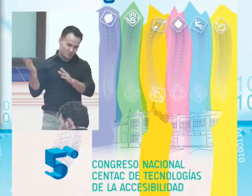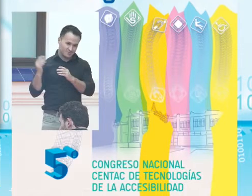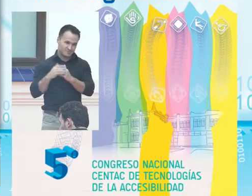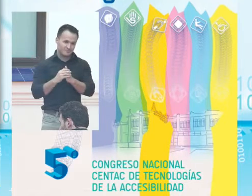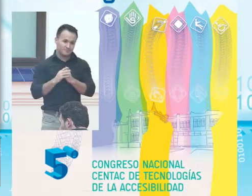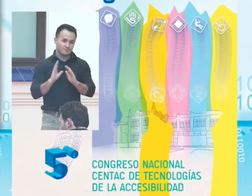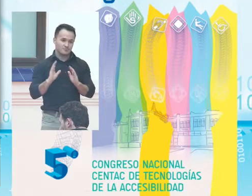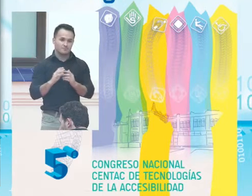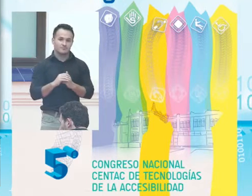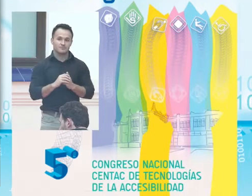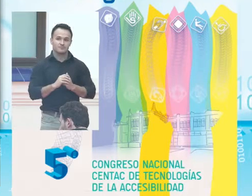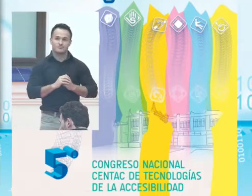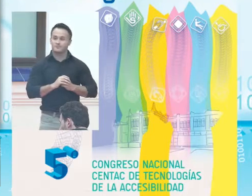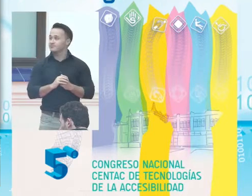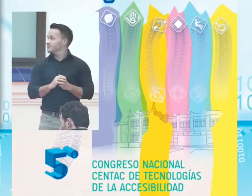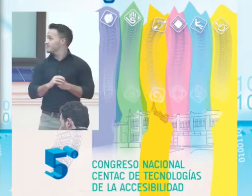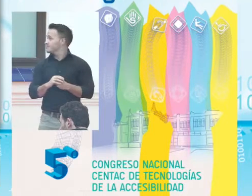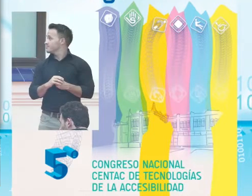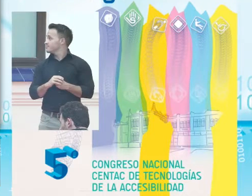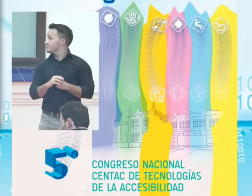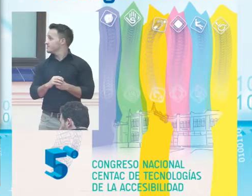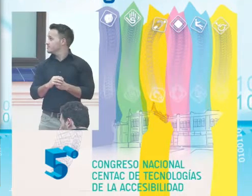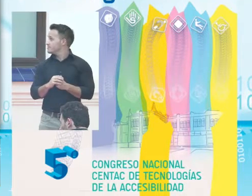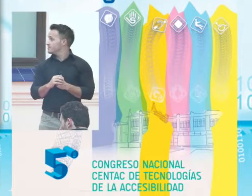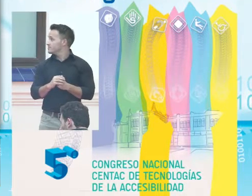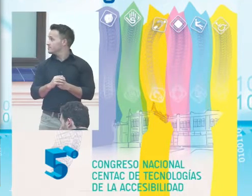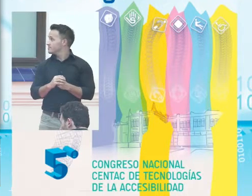pero no todos pueden leerlo.